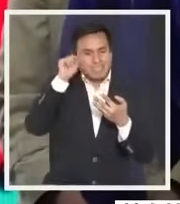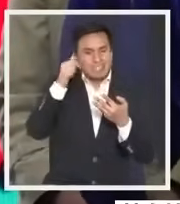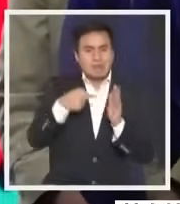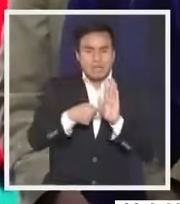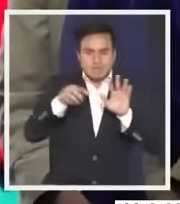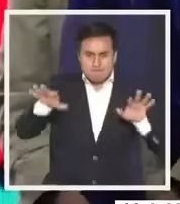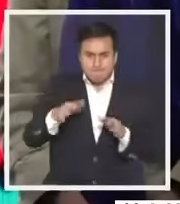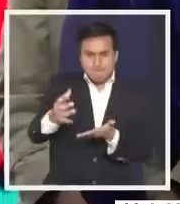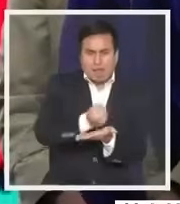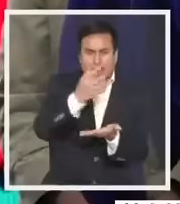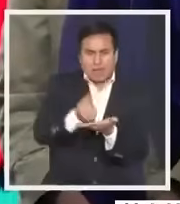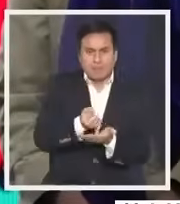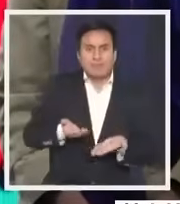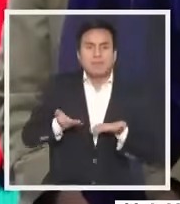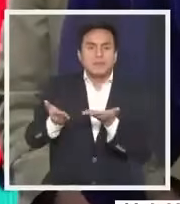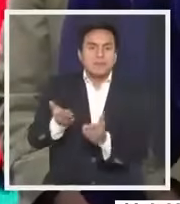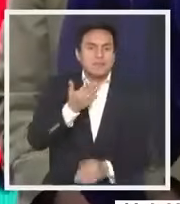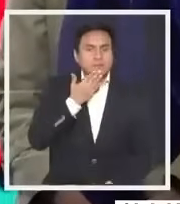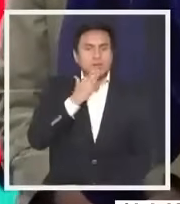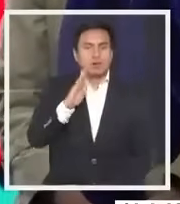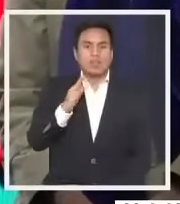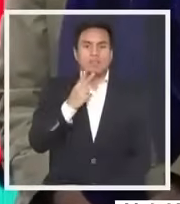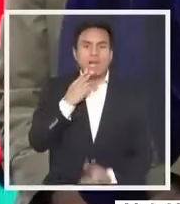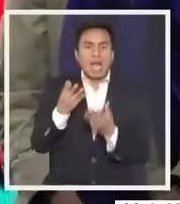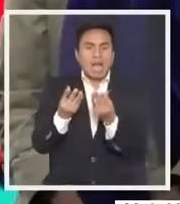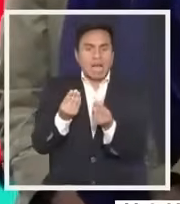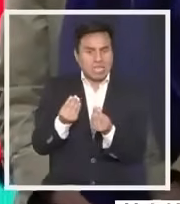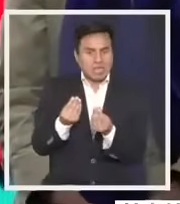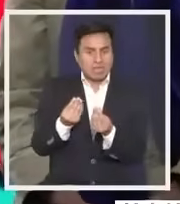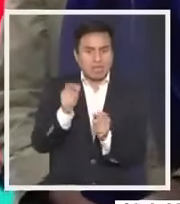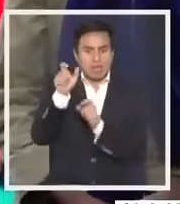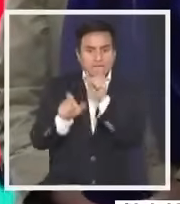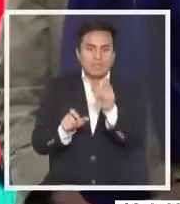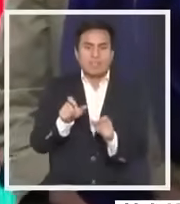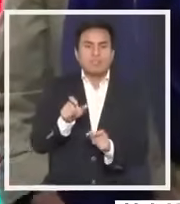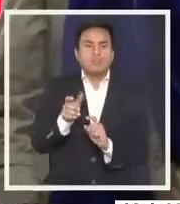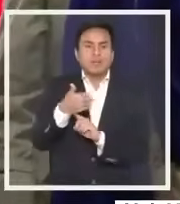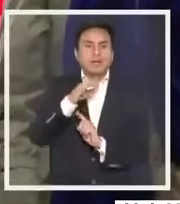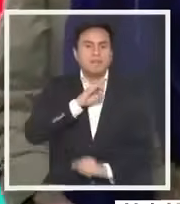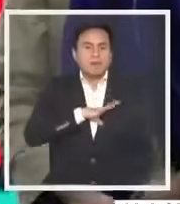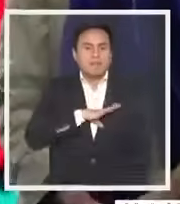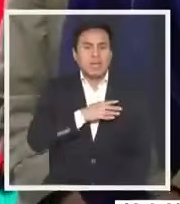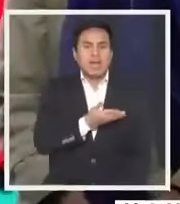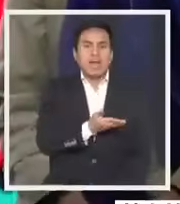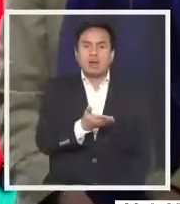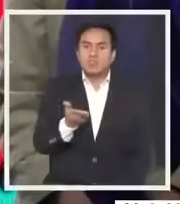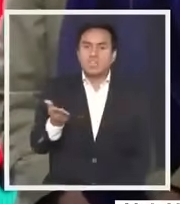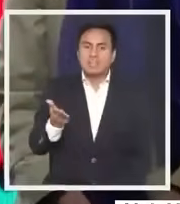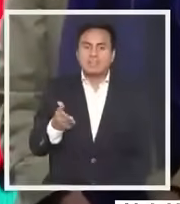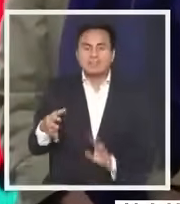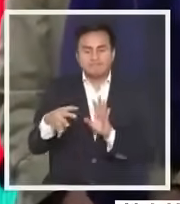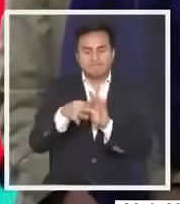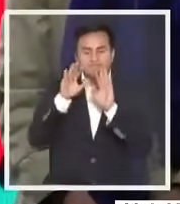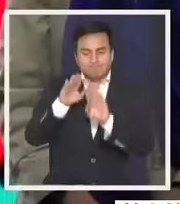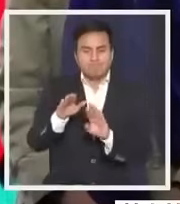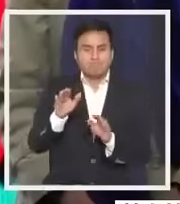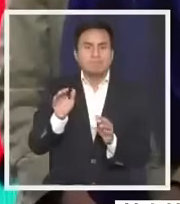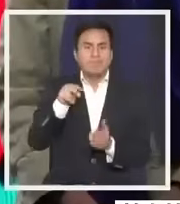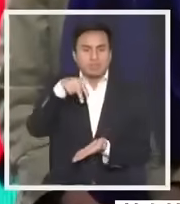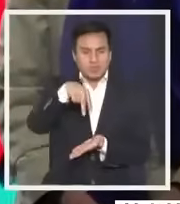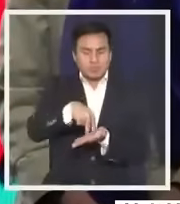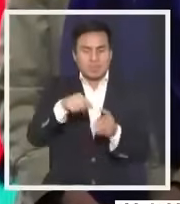poder seguir sacando adelante para mejorar la calidad de vida de los habitantes de nuestra patria. A ustedes nos debemos, para eso estamos